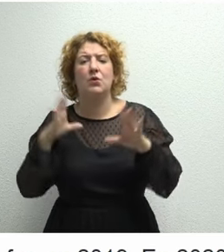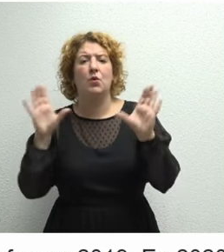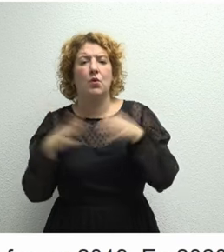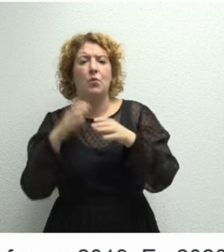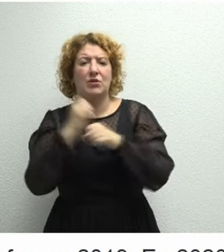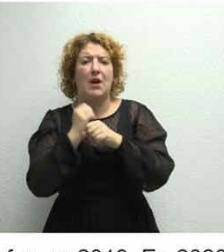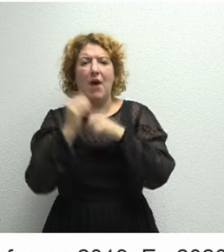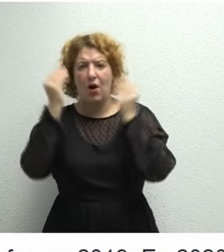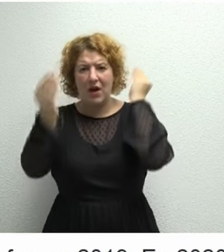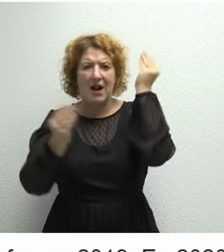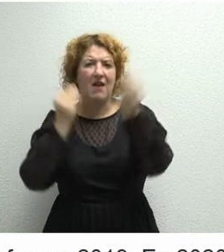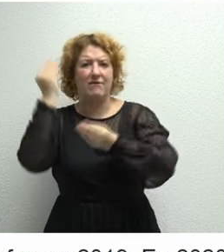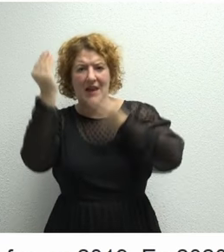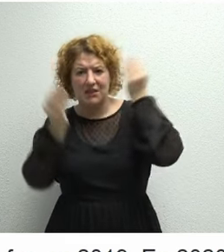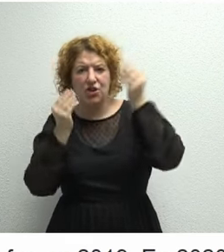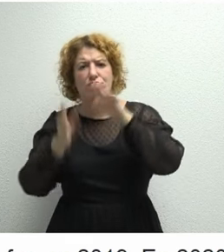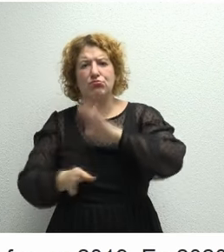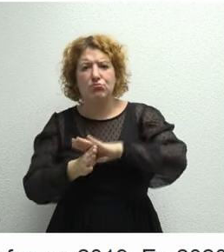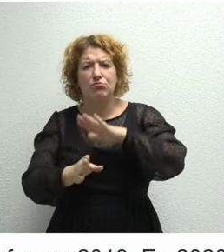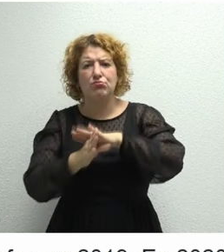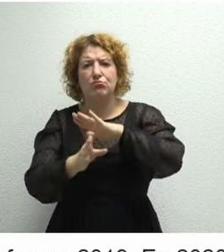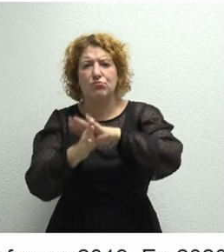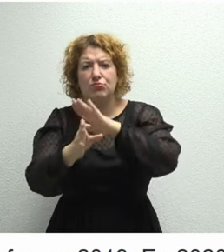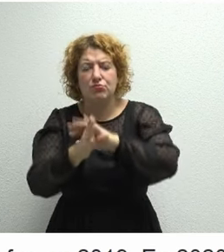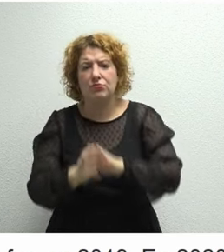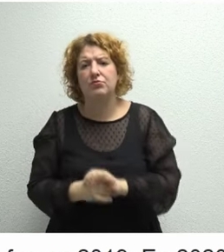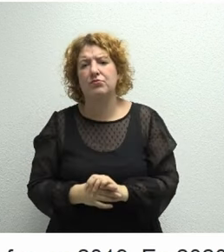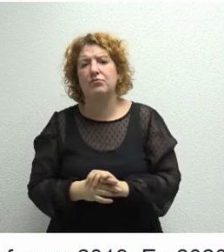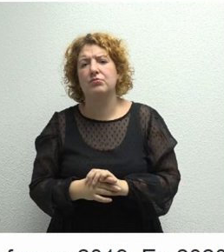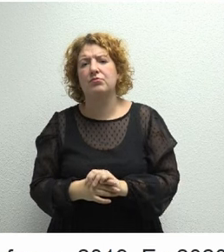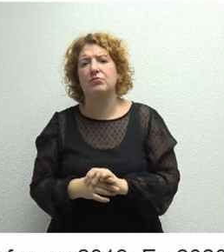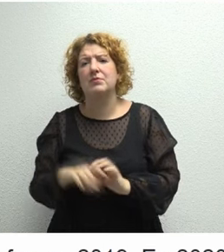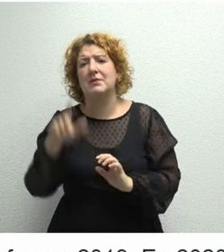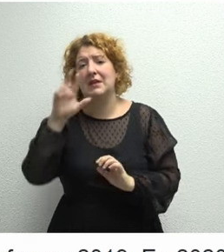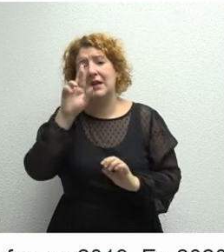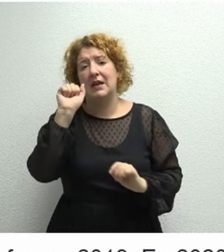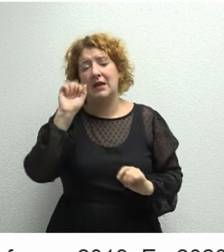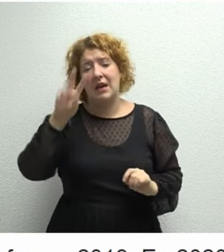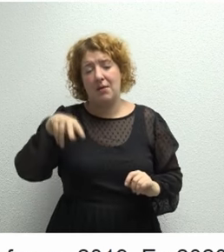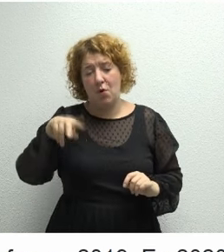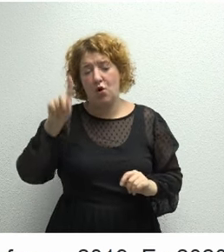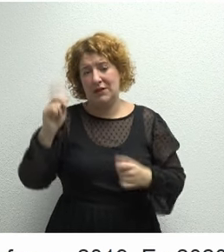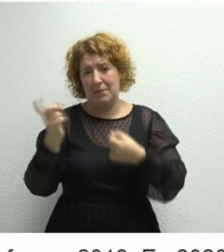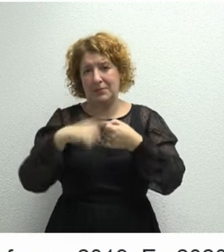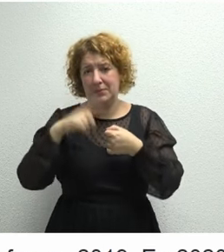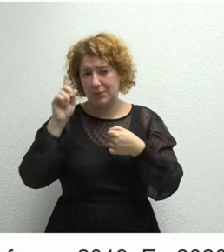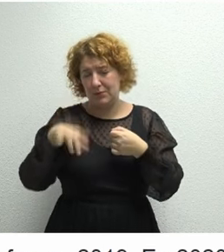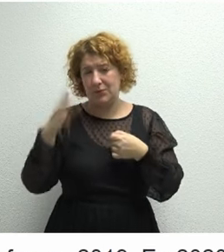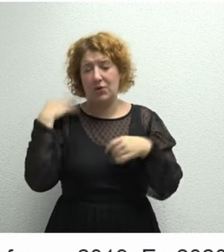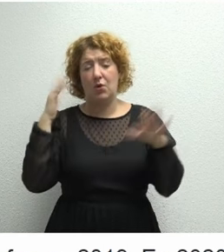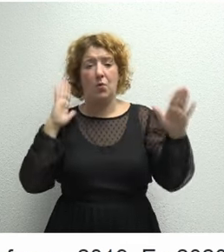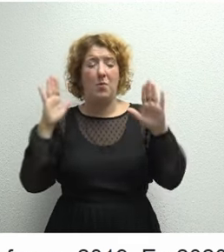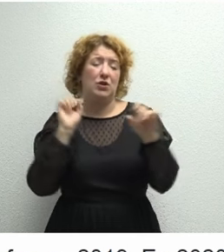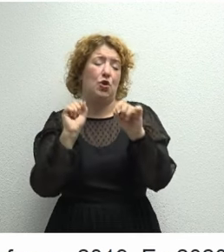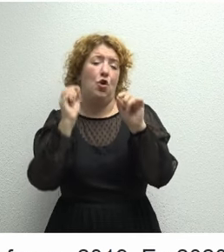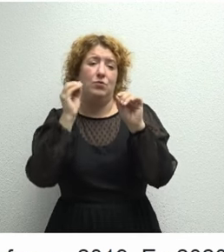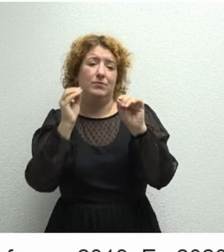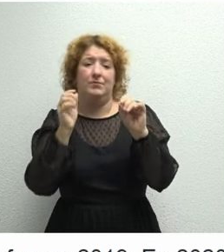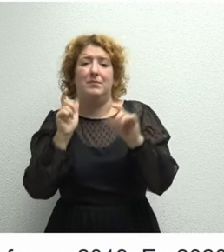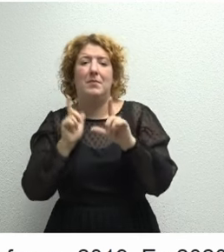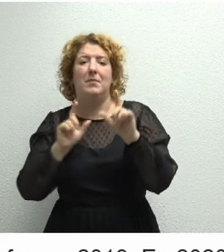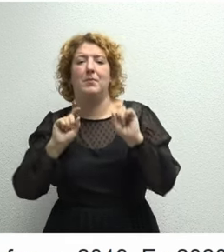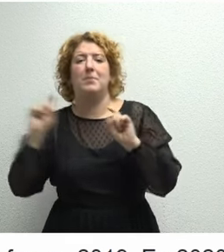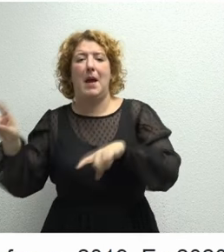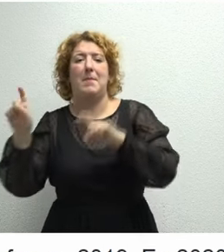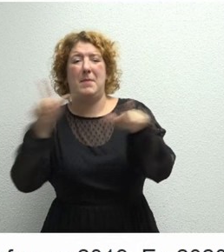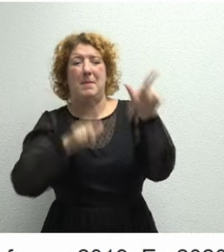y de reflexión en el que bueno pues también nos acompañó Ramón virtualmente porque en aquellos momentos lo de viajar todavía